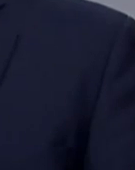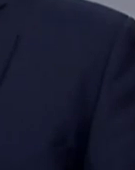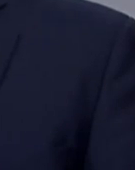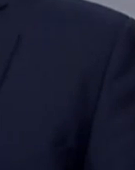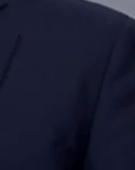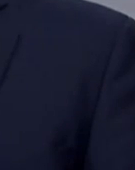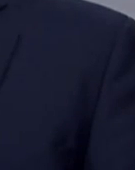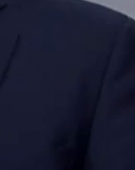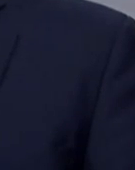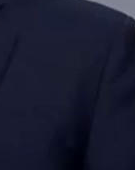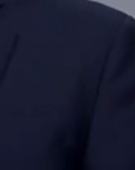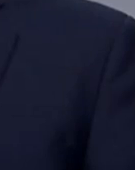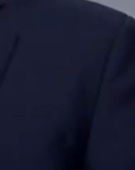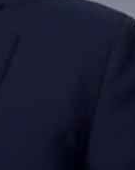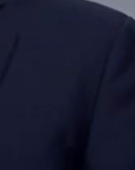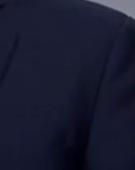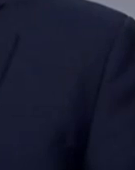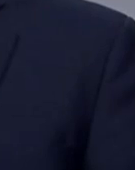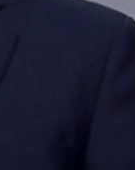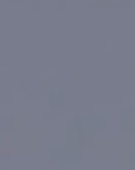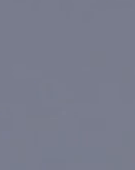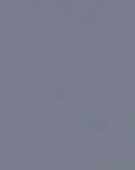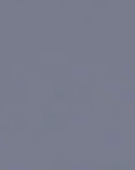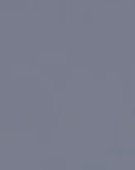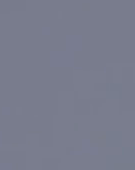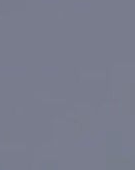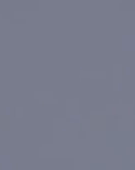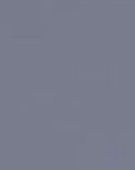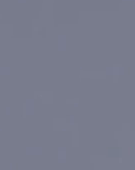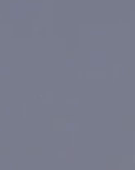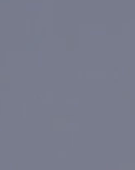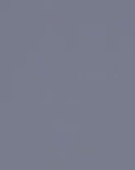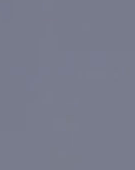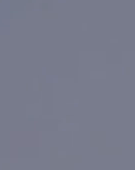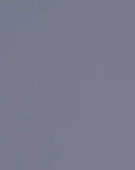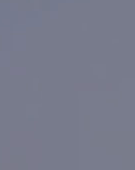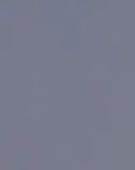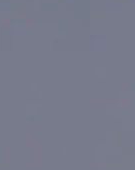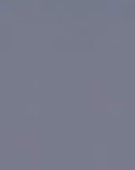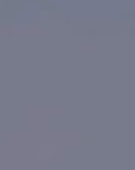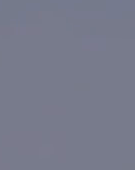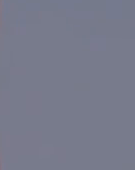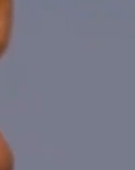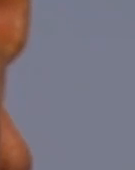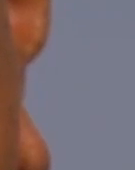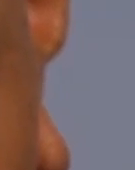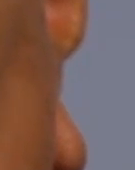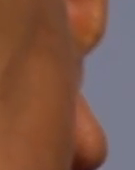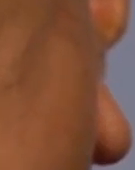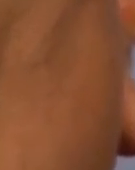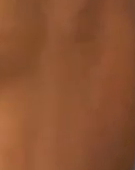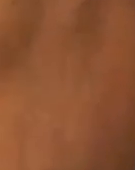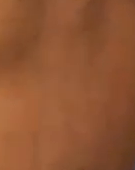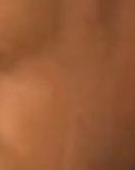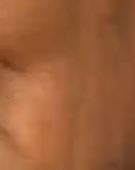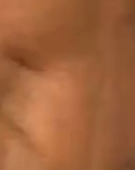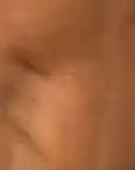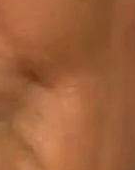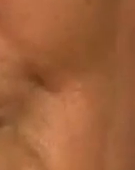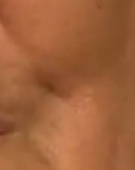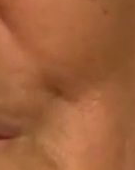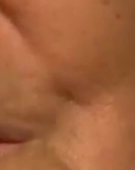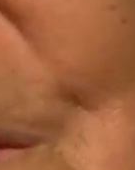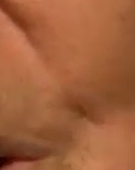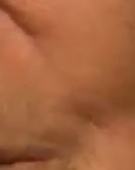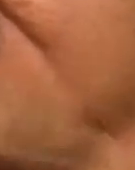que los más poderosos son los más corruptos y los que más tienen son los que más quieren. Solo la